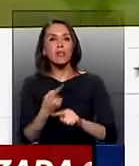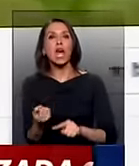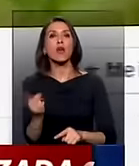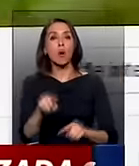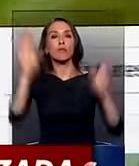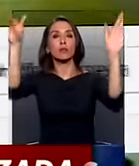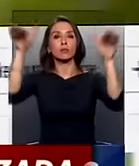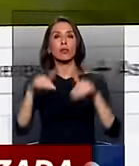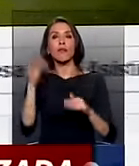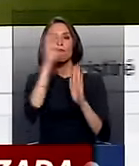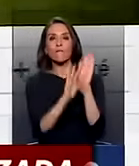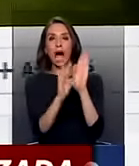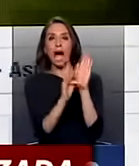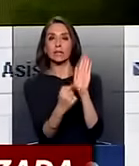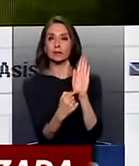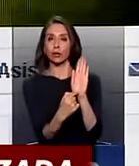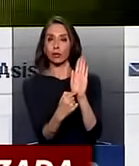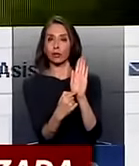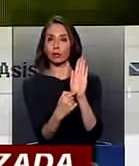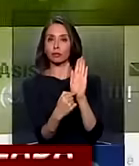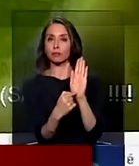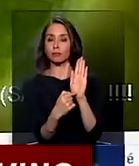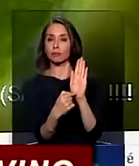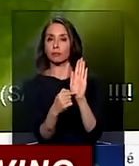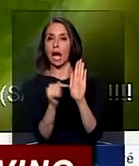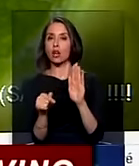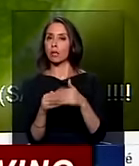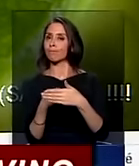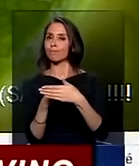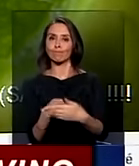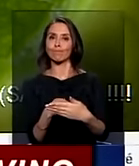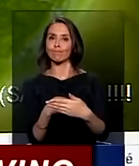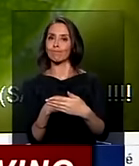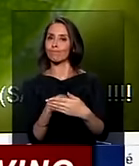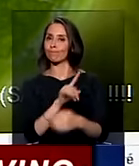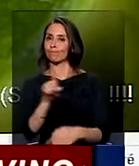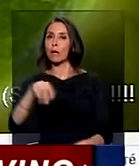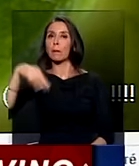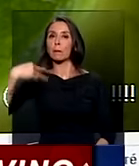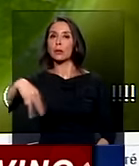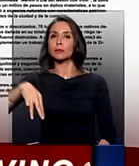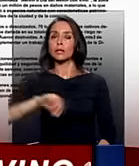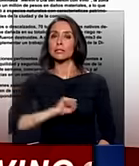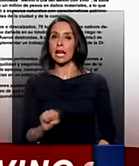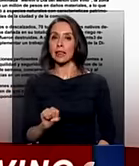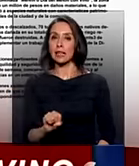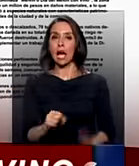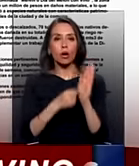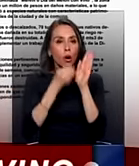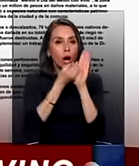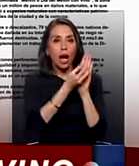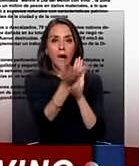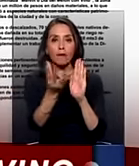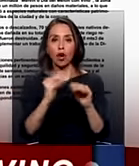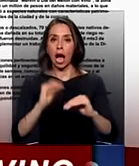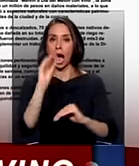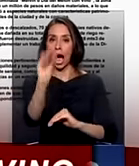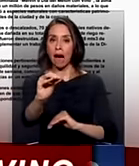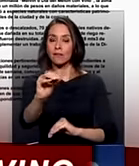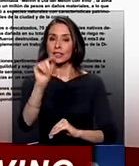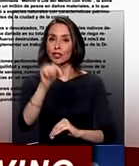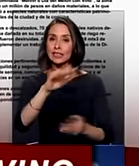fue convocada por Facebook, pero que sin embargo esta vez encontró la resistencia por parte del municipio de Santiago, que a través de un comunicado advirtió